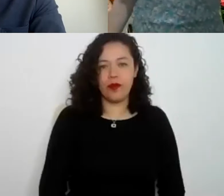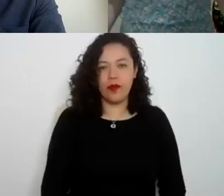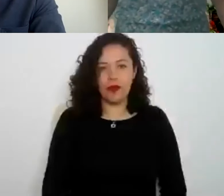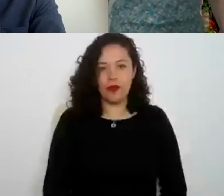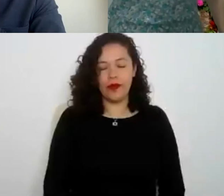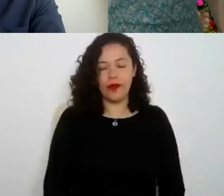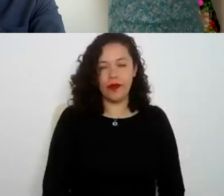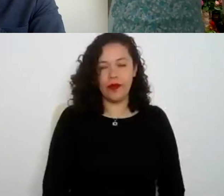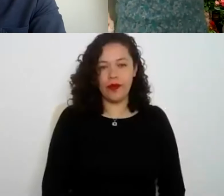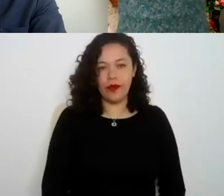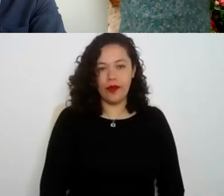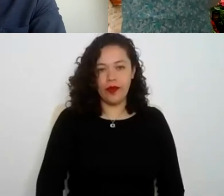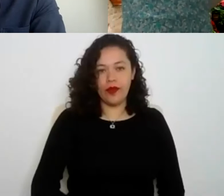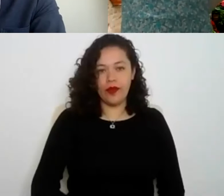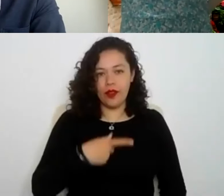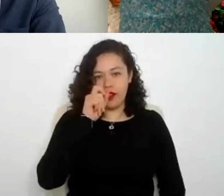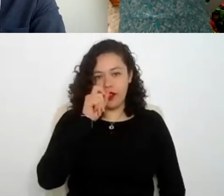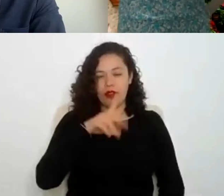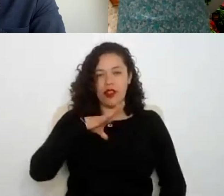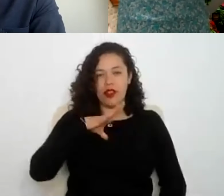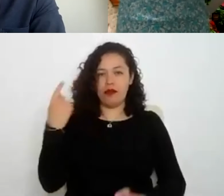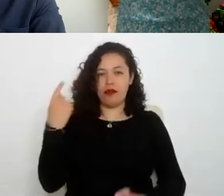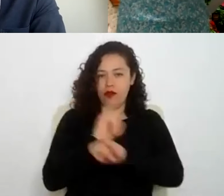Ahí está mi correo electrónico, mi celular.